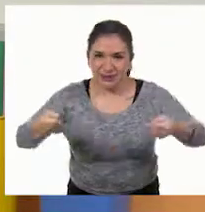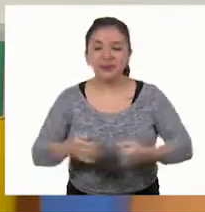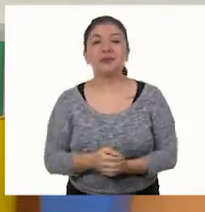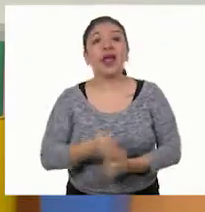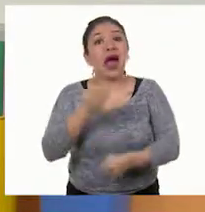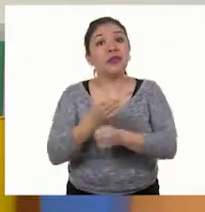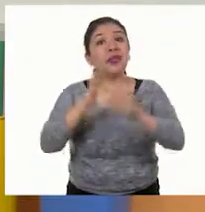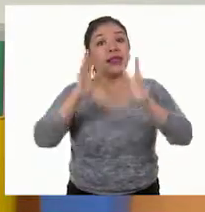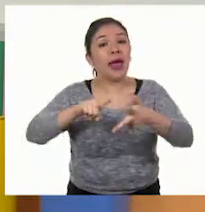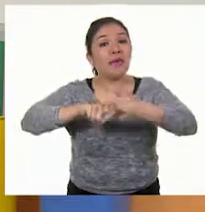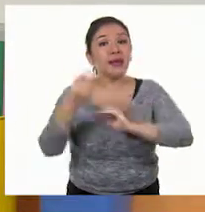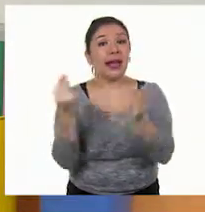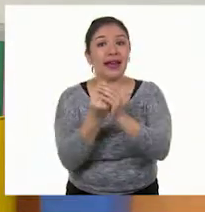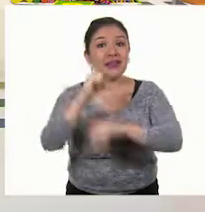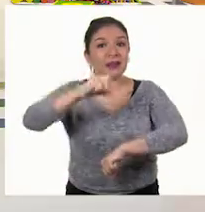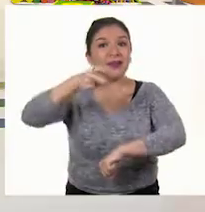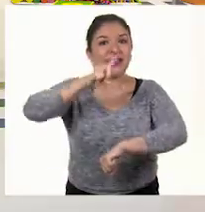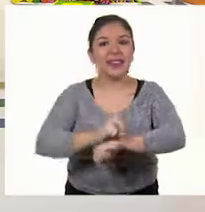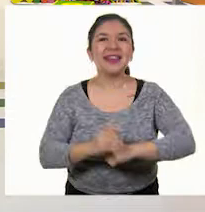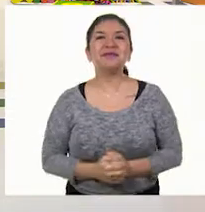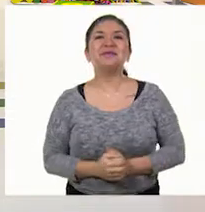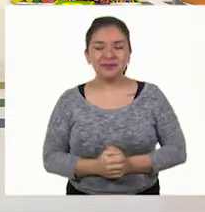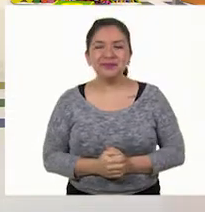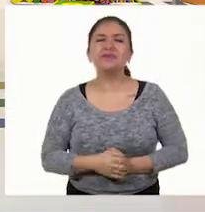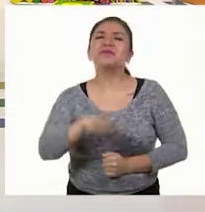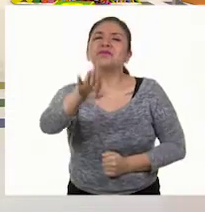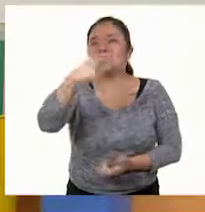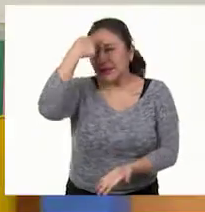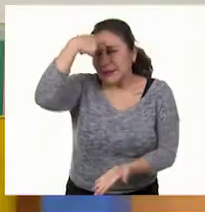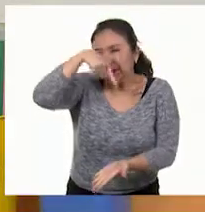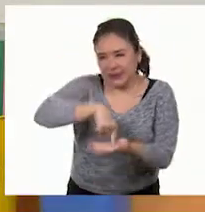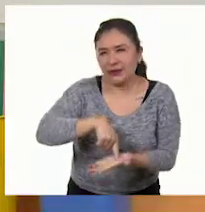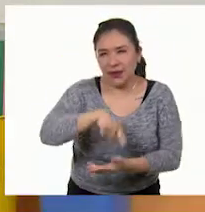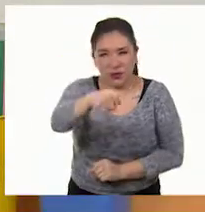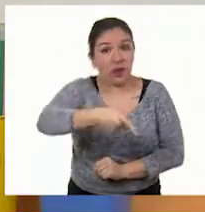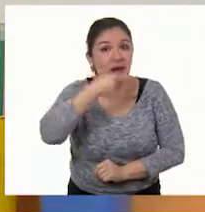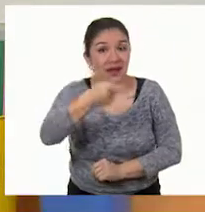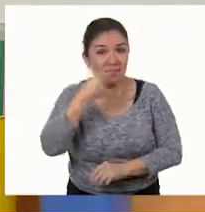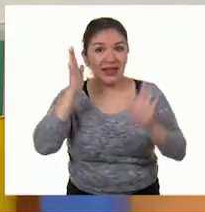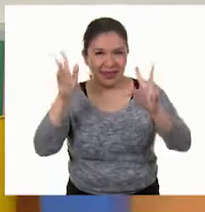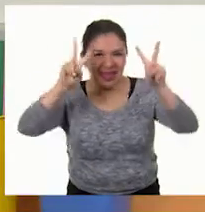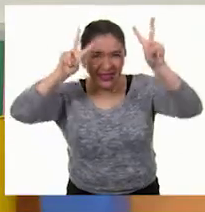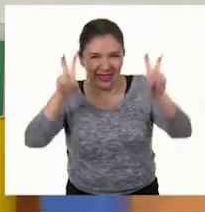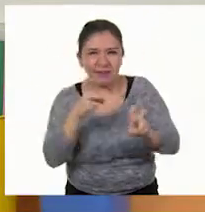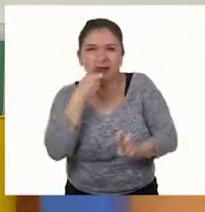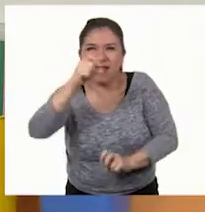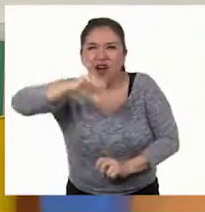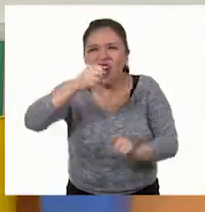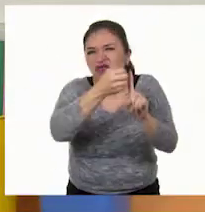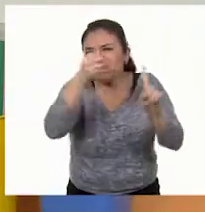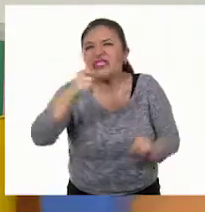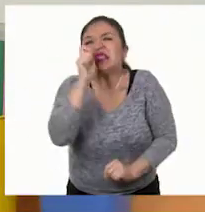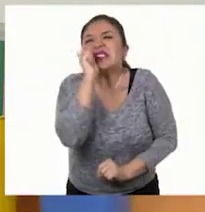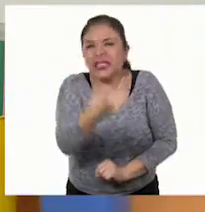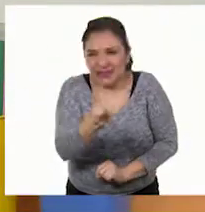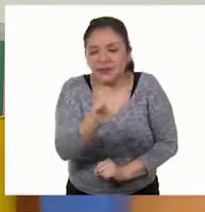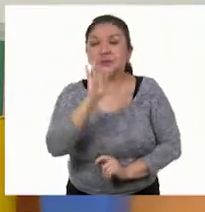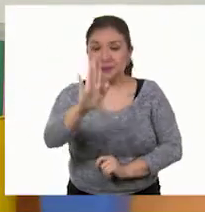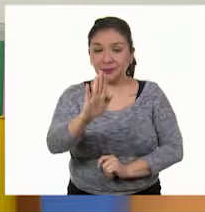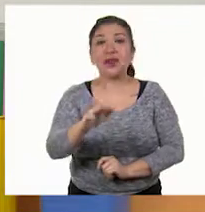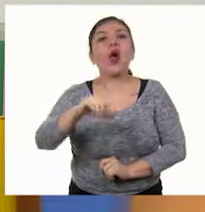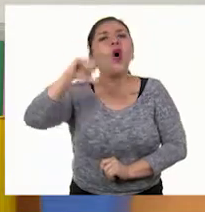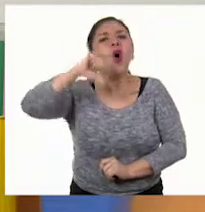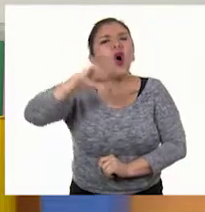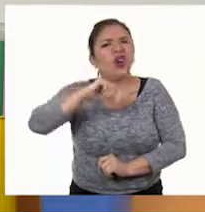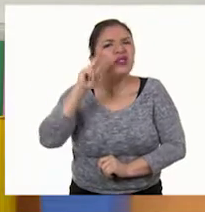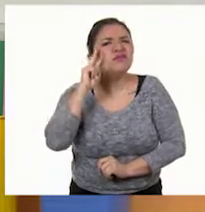iniciar nuestra clase del día de hoy. Perfecto. Bueno, pues, ¿qué crees? Así como anunciaste ya el tema de hoy que vamos a trabajar, ajá, vamos a